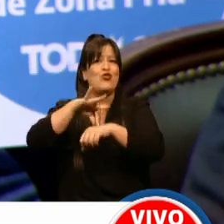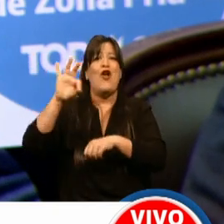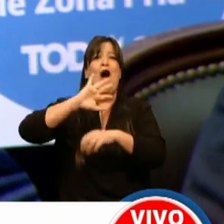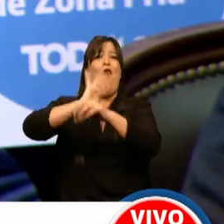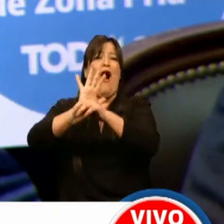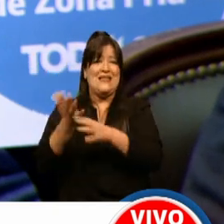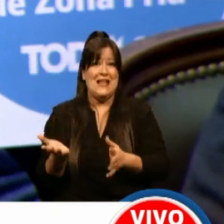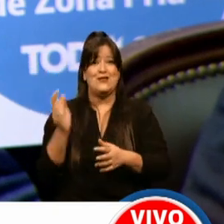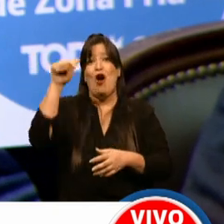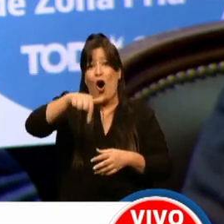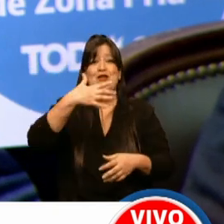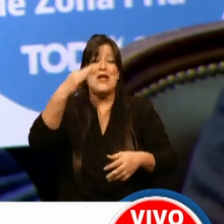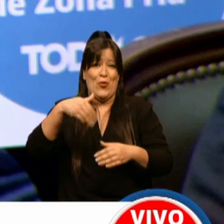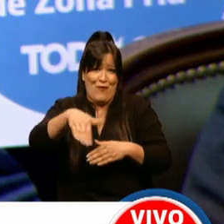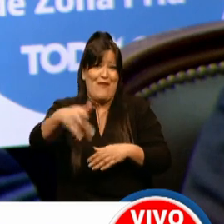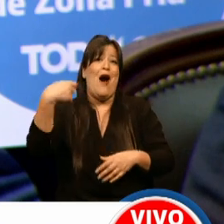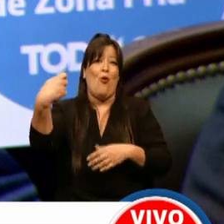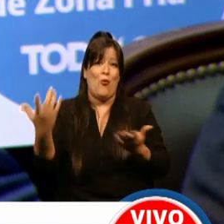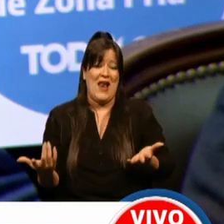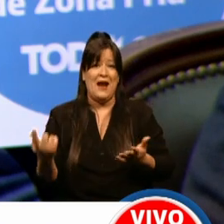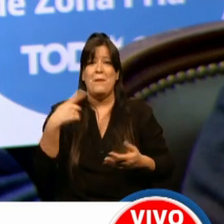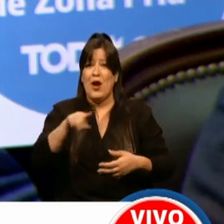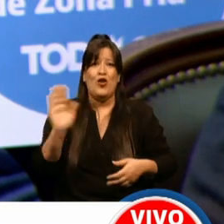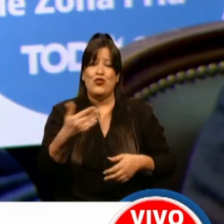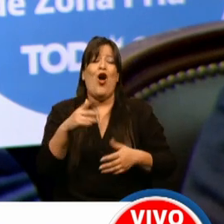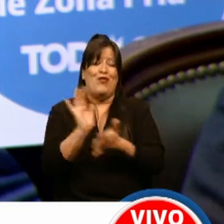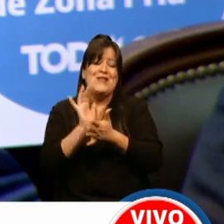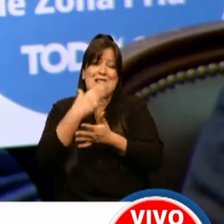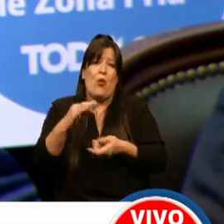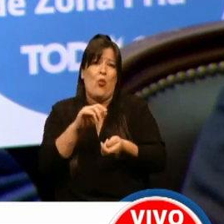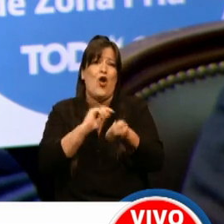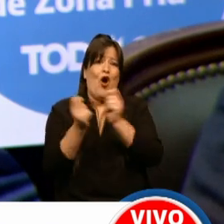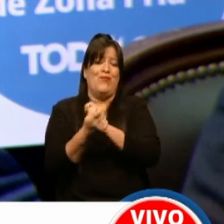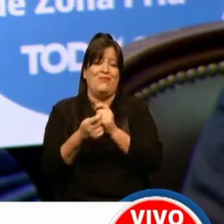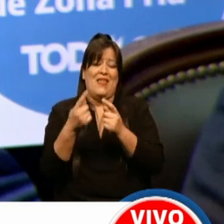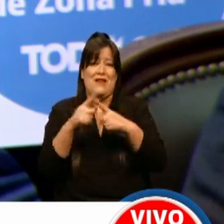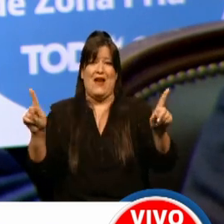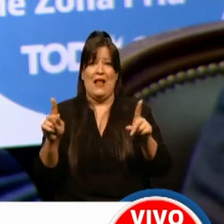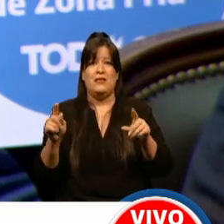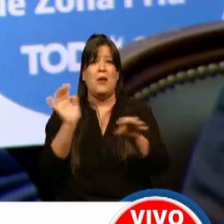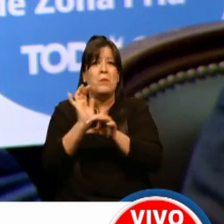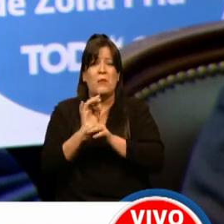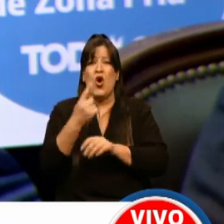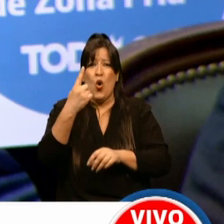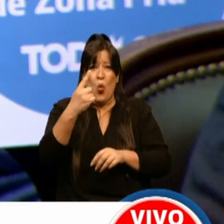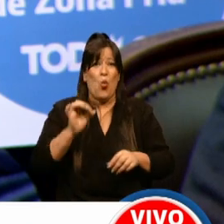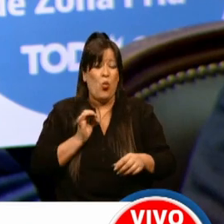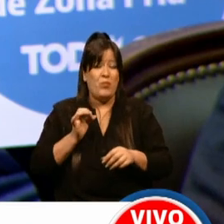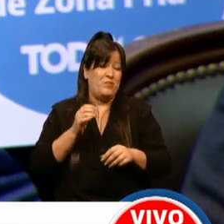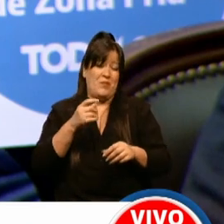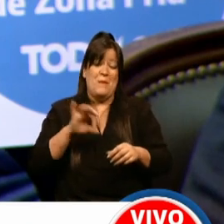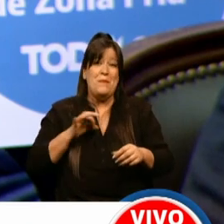hoy estaría a punto de jubilarme todo sería distinto no hubiera pasado la mitad de mi vida presa